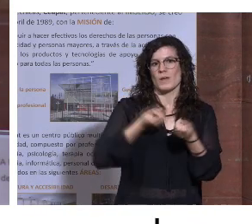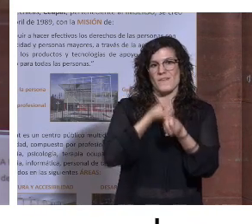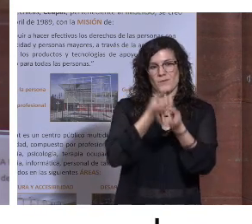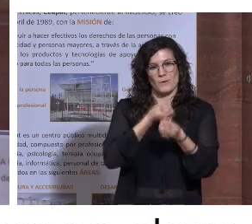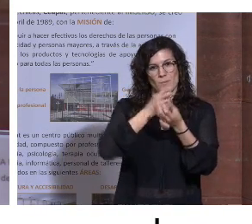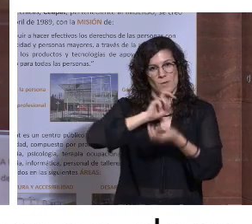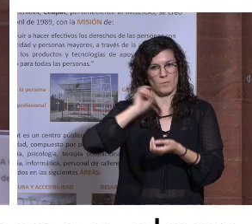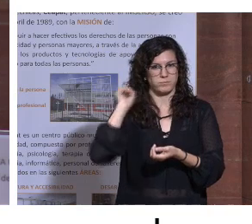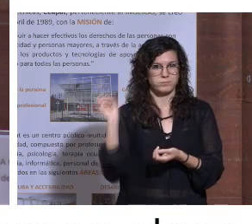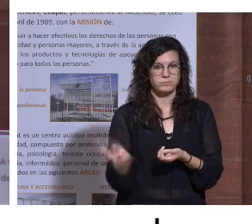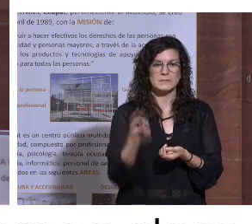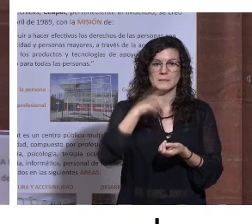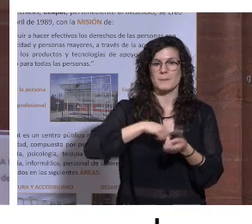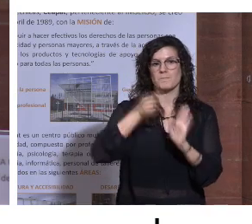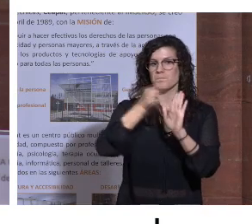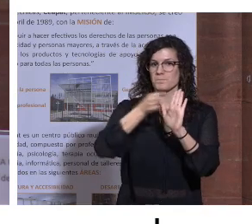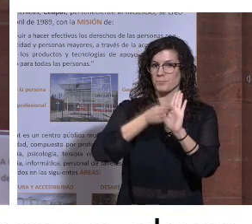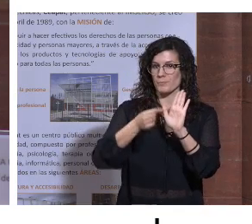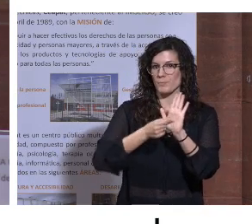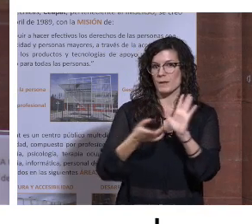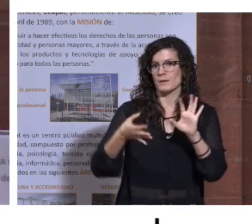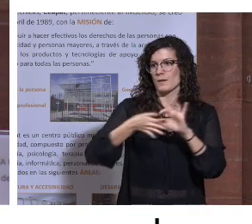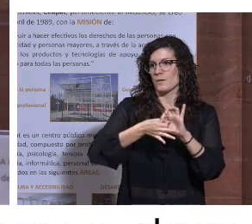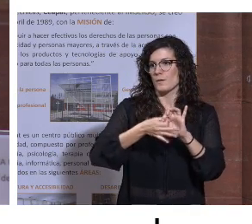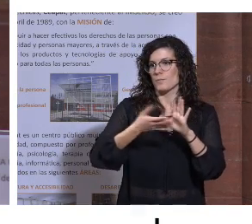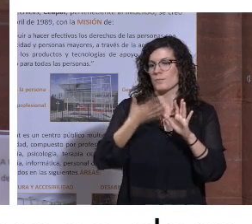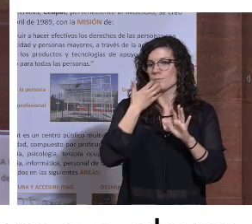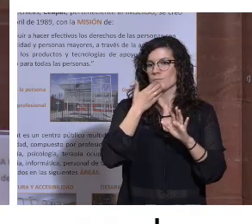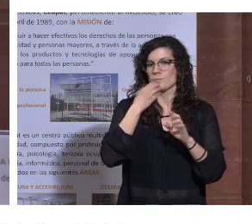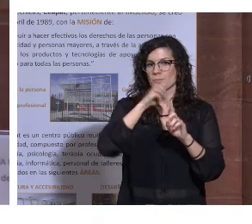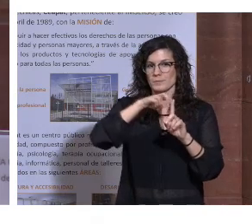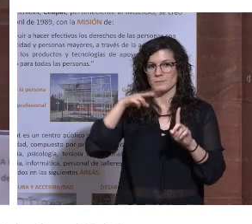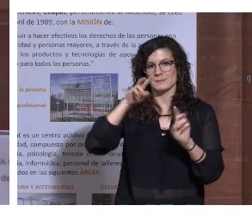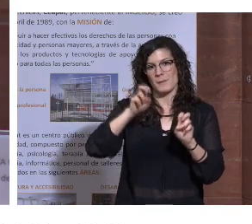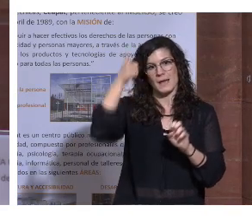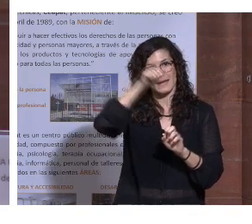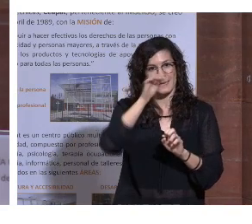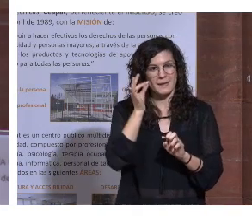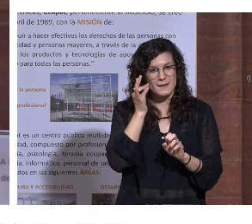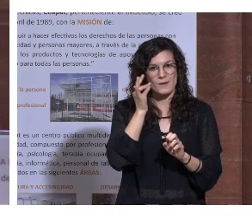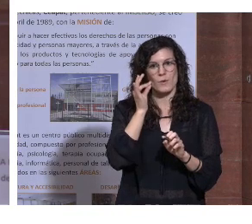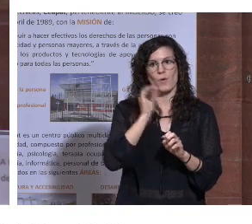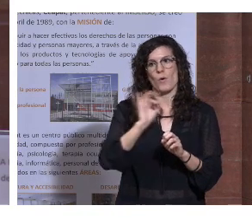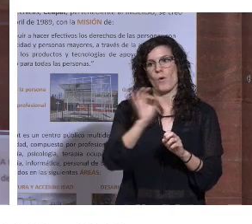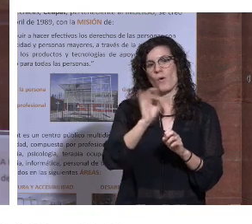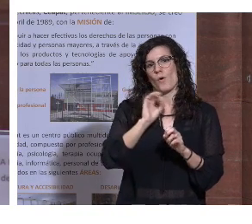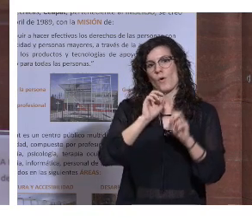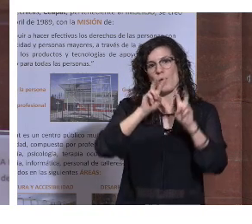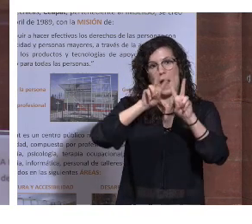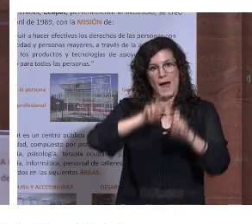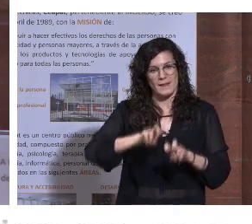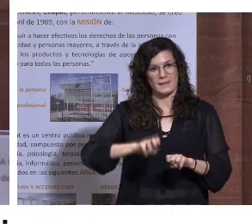información, con indicadores que tienen que ver con la perspectiva de género, con el análisis